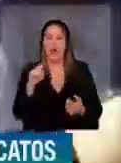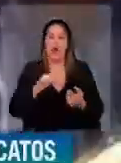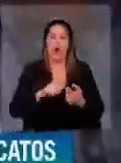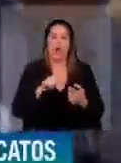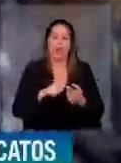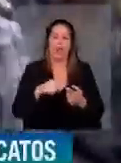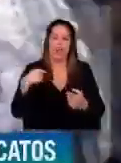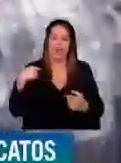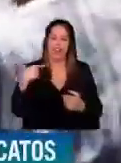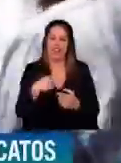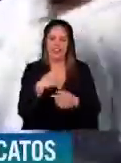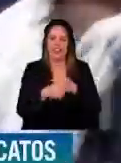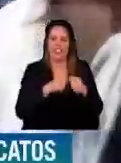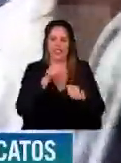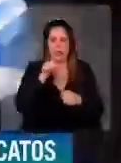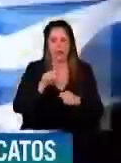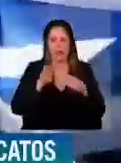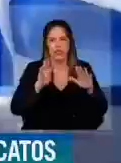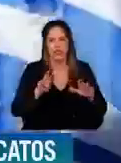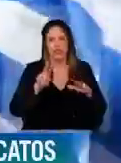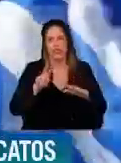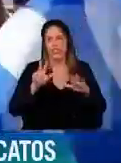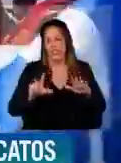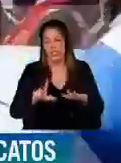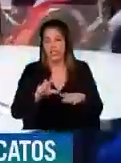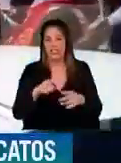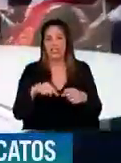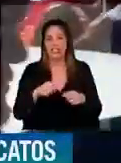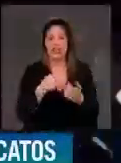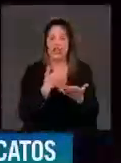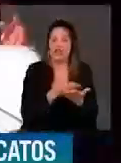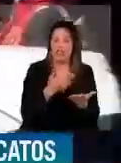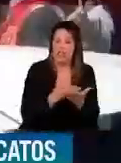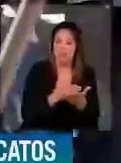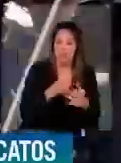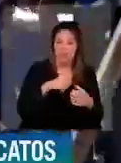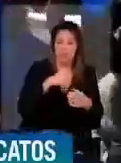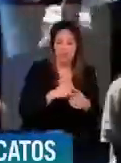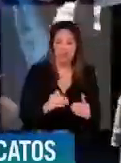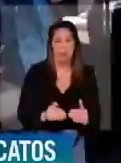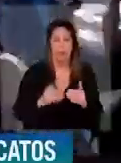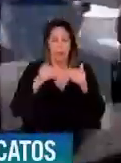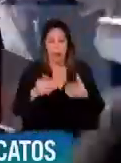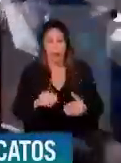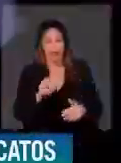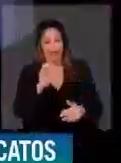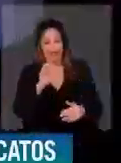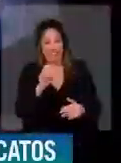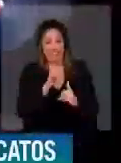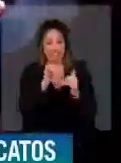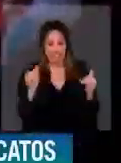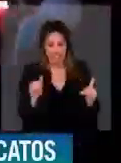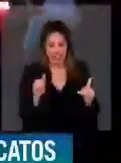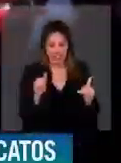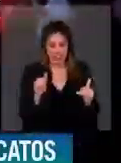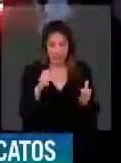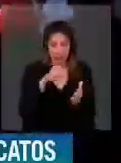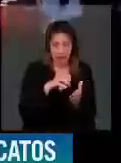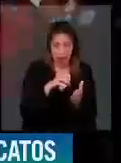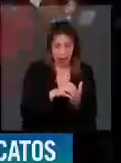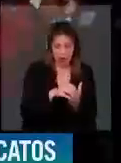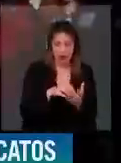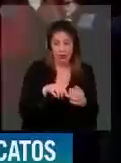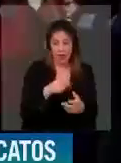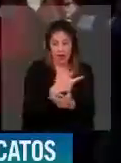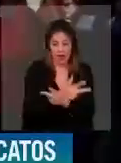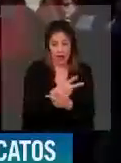desde 1993 y ante el ofrecimiento del sindicato de prorrogar 15 días el convenio para cubrir la refinería, ANCAP